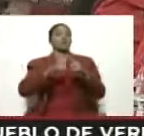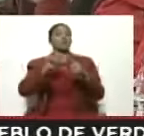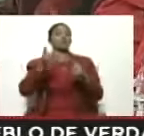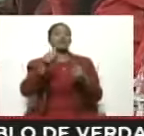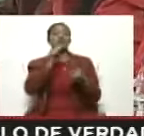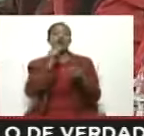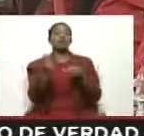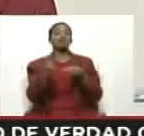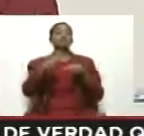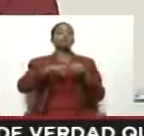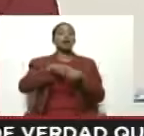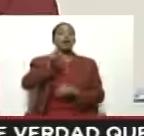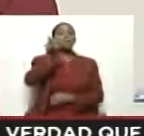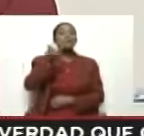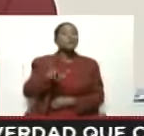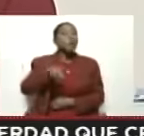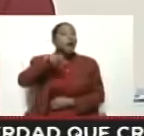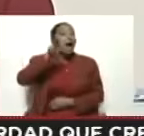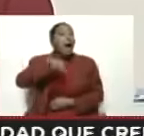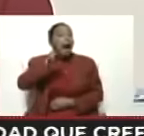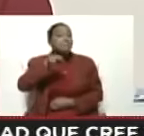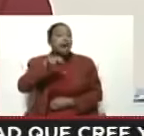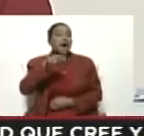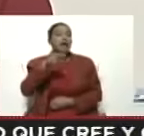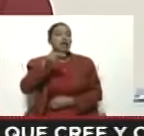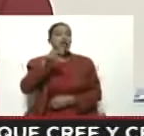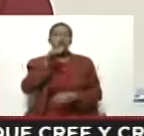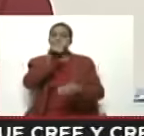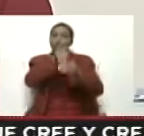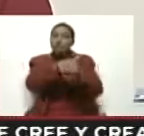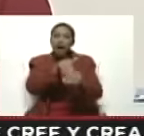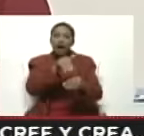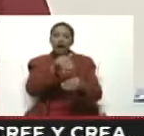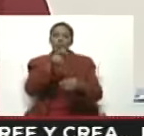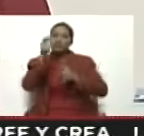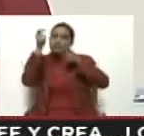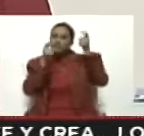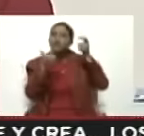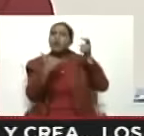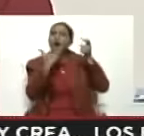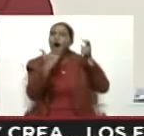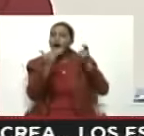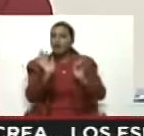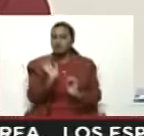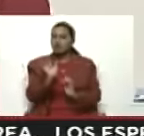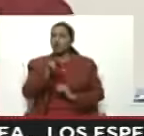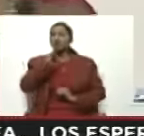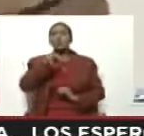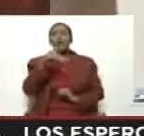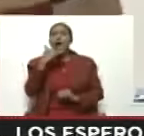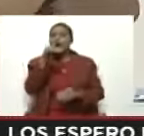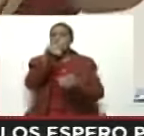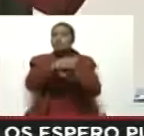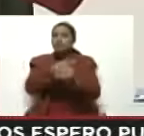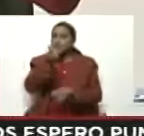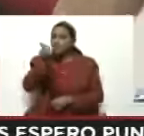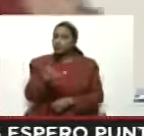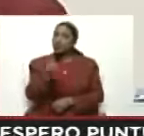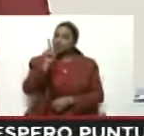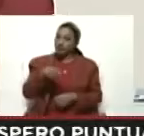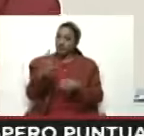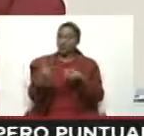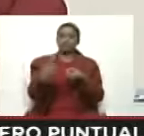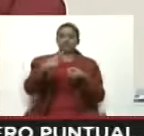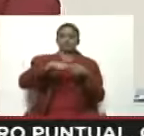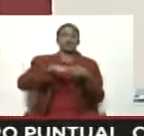incluir una persona que jamás haya votado por el chavismo. Una persona que nunca haya votado por el chavismo, que bien haya votado antes